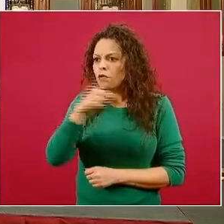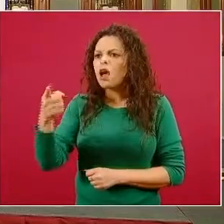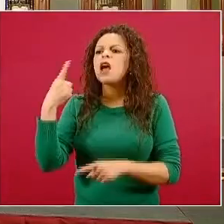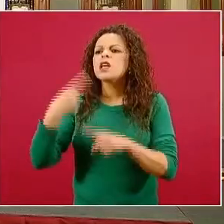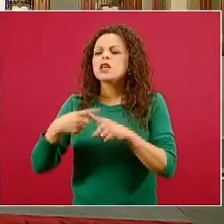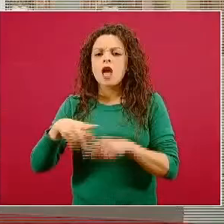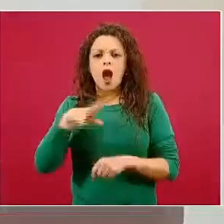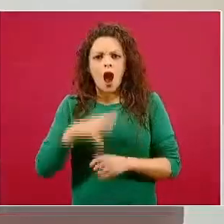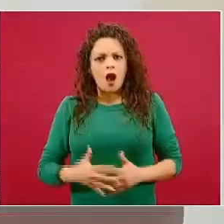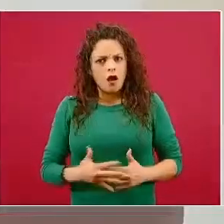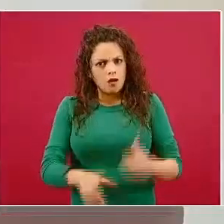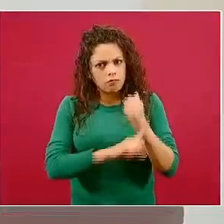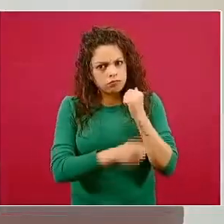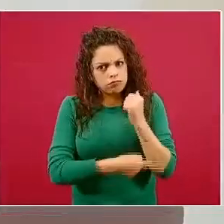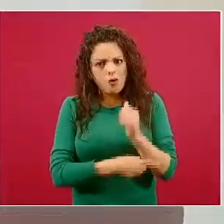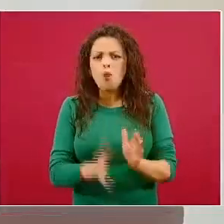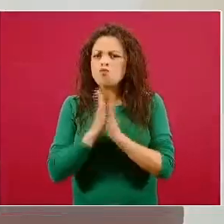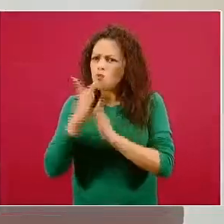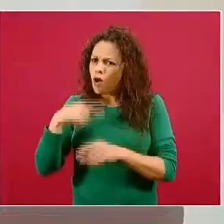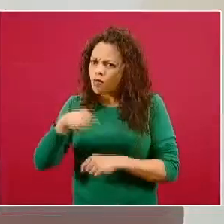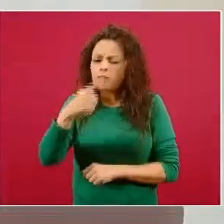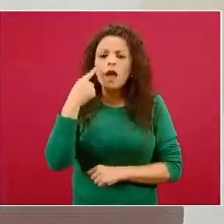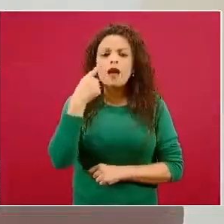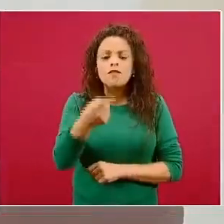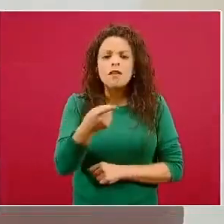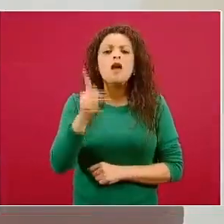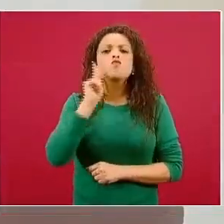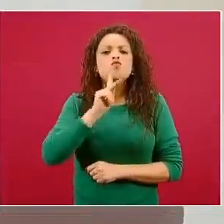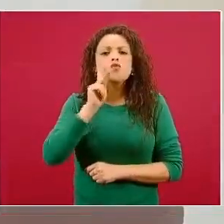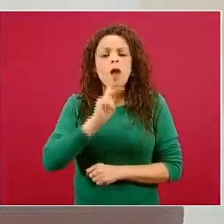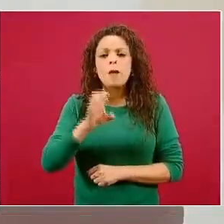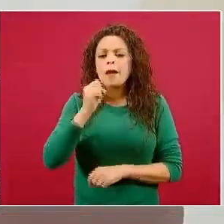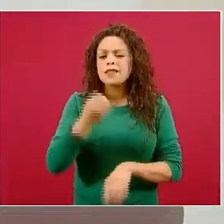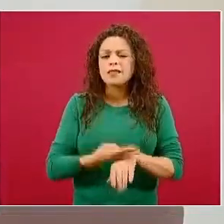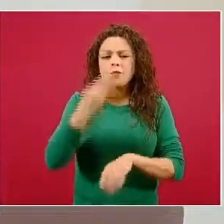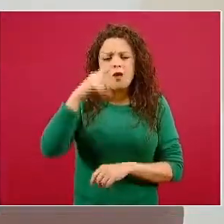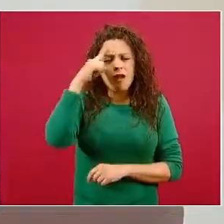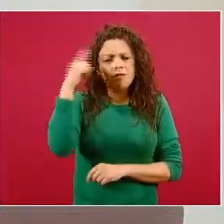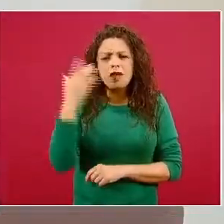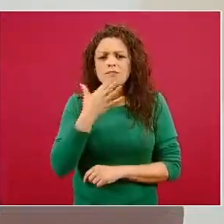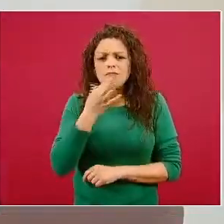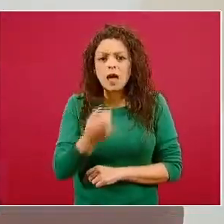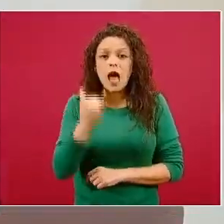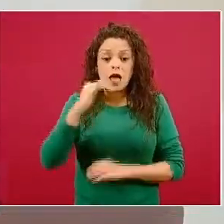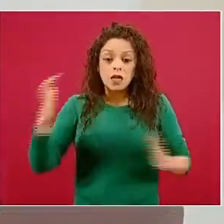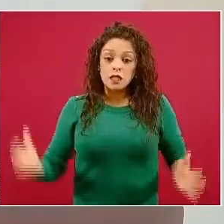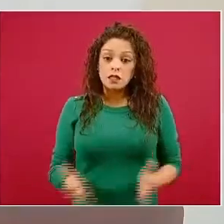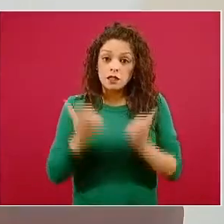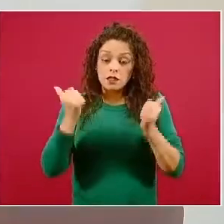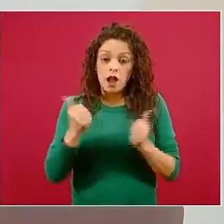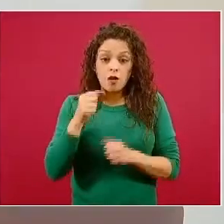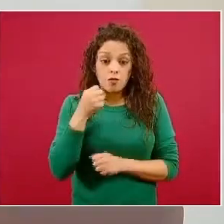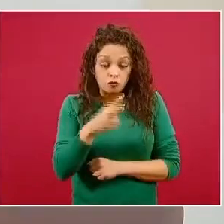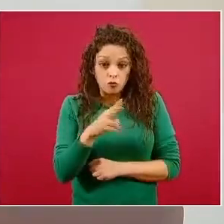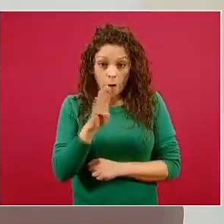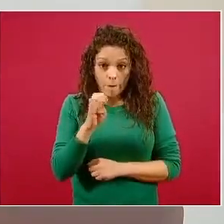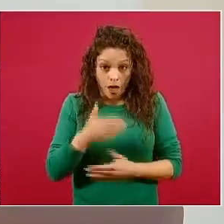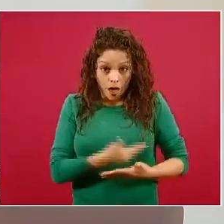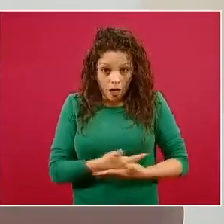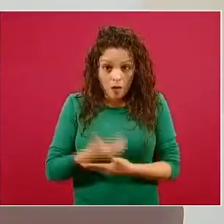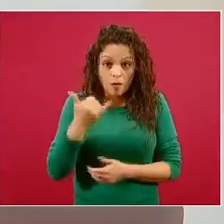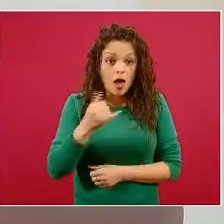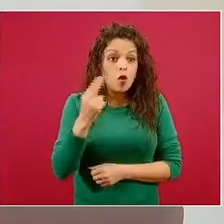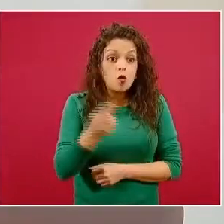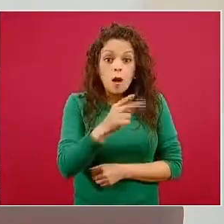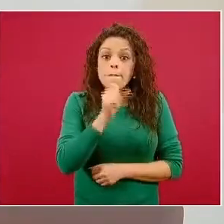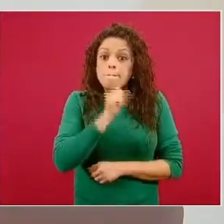por favor háganse la prueba. Es una prueba sencilla y es una prueba que va a salvar a su bebé y a usted, y va a